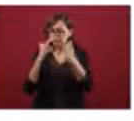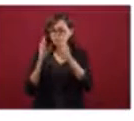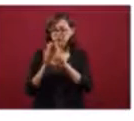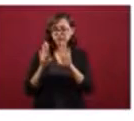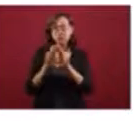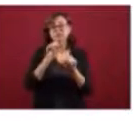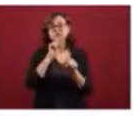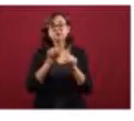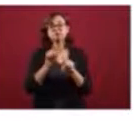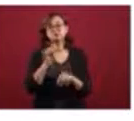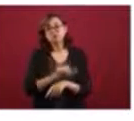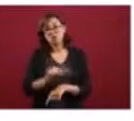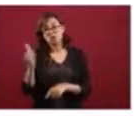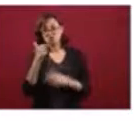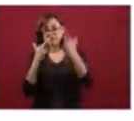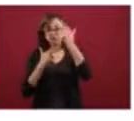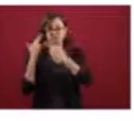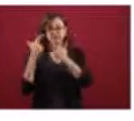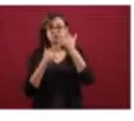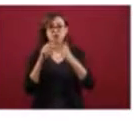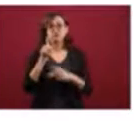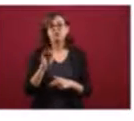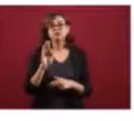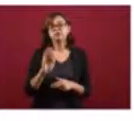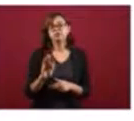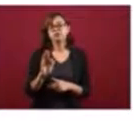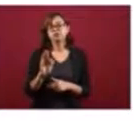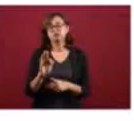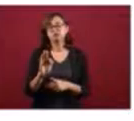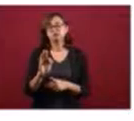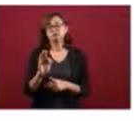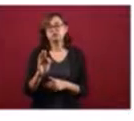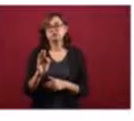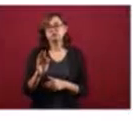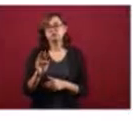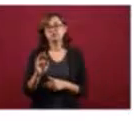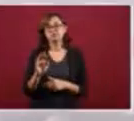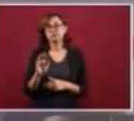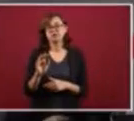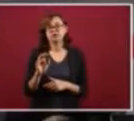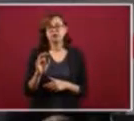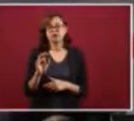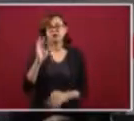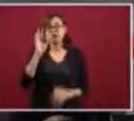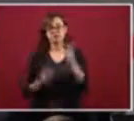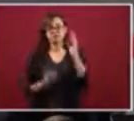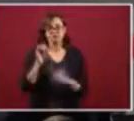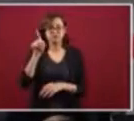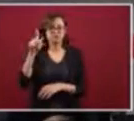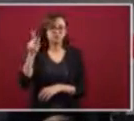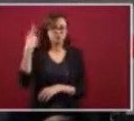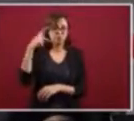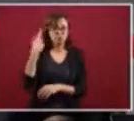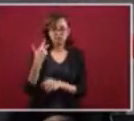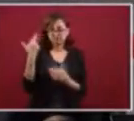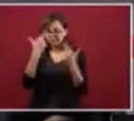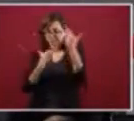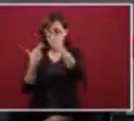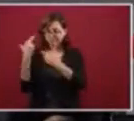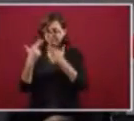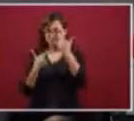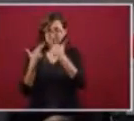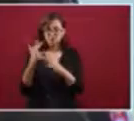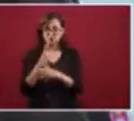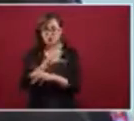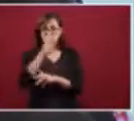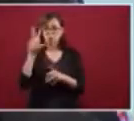hizo la Fiscalía del Estado de Puebla en relación con todo lo